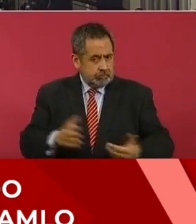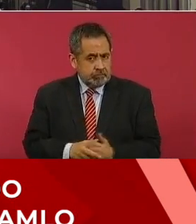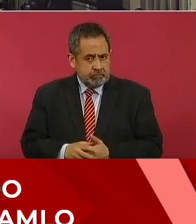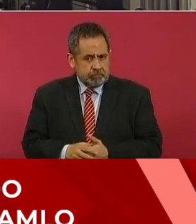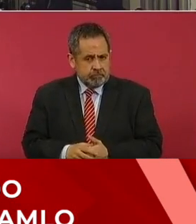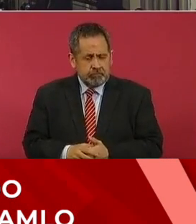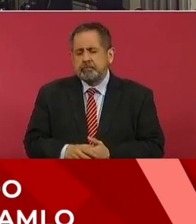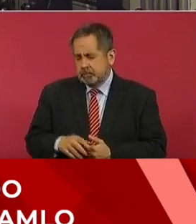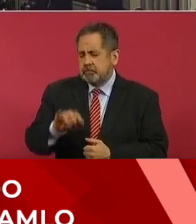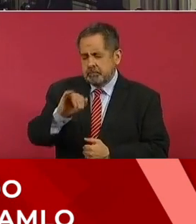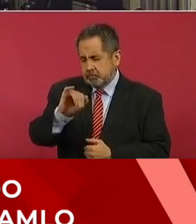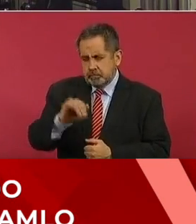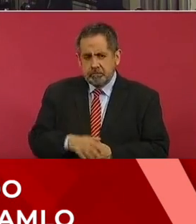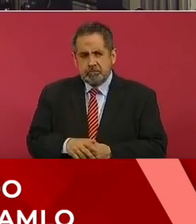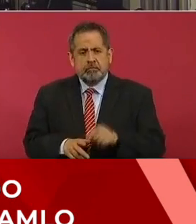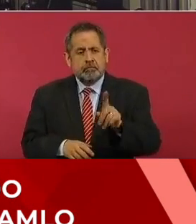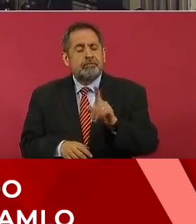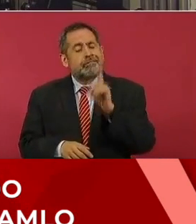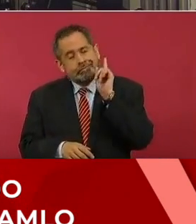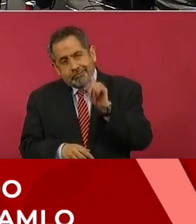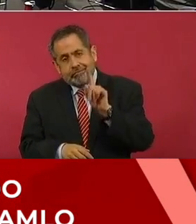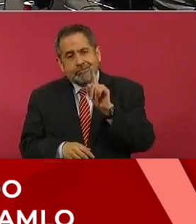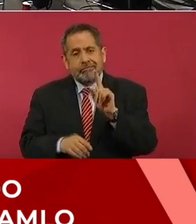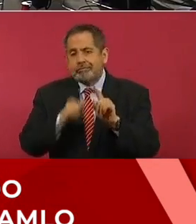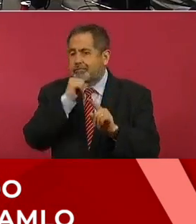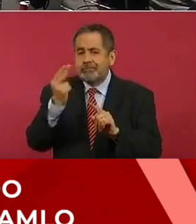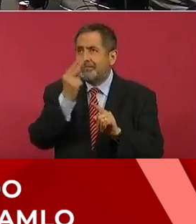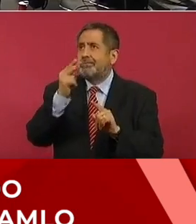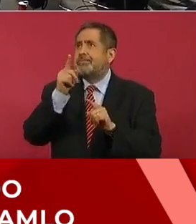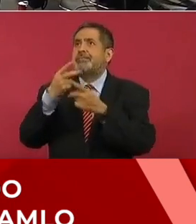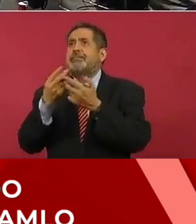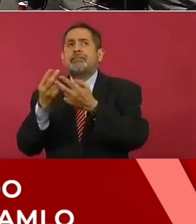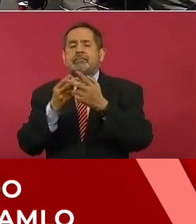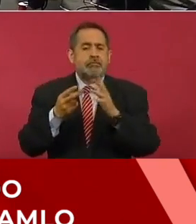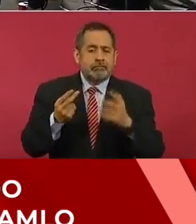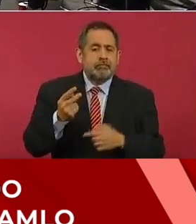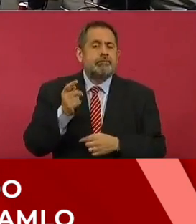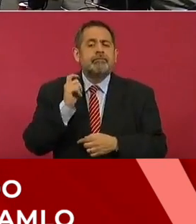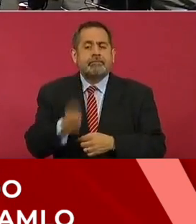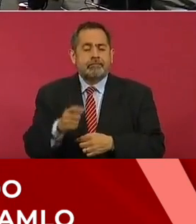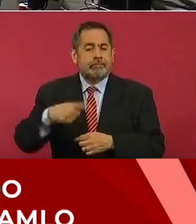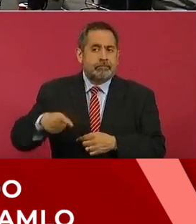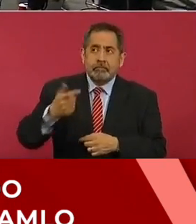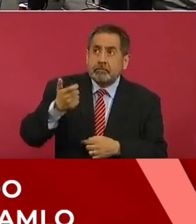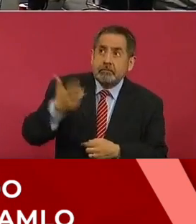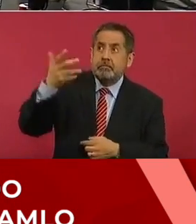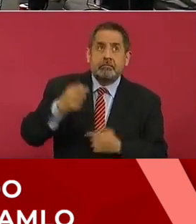el asunto no solo es la dependencia, sino el incremento de los